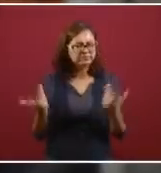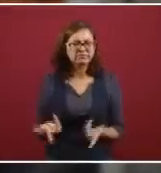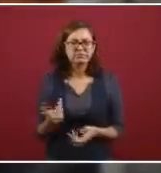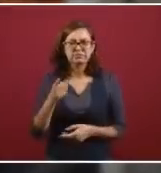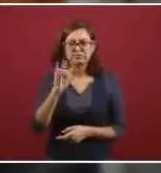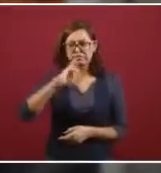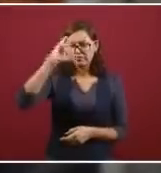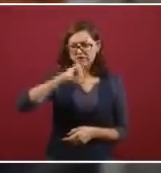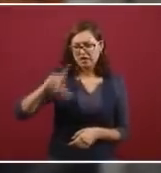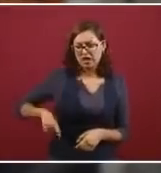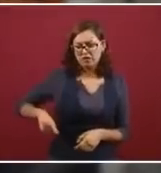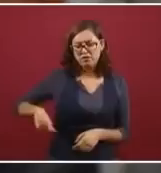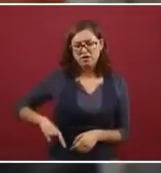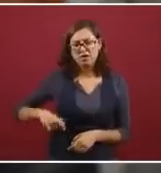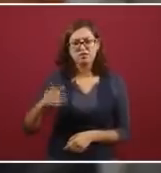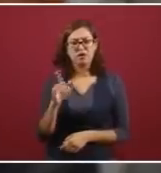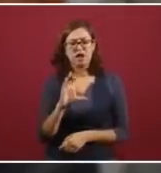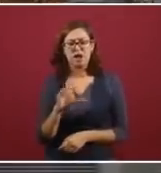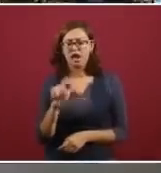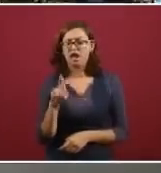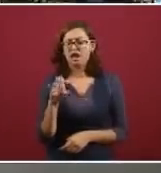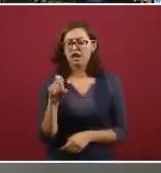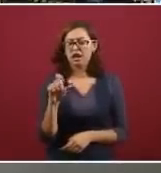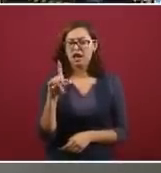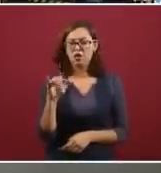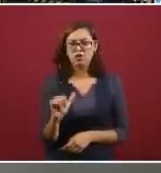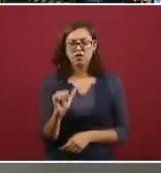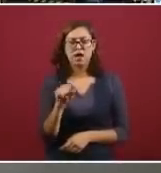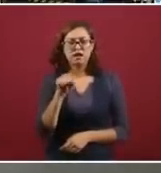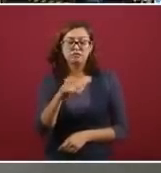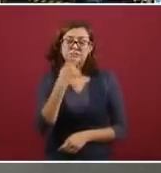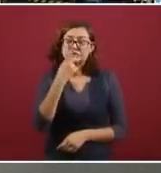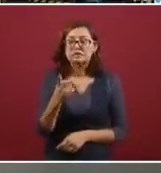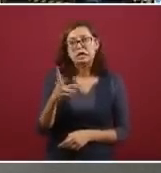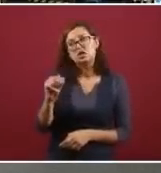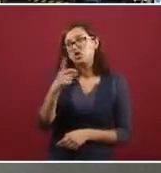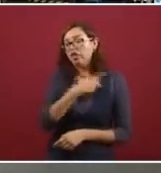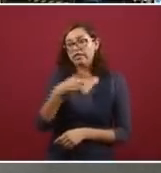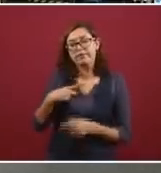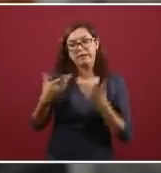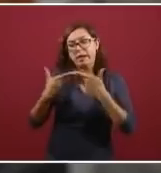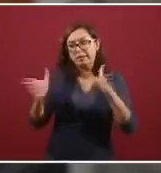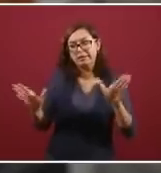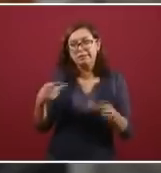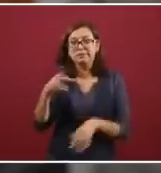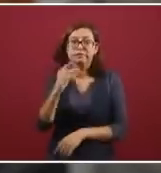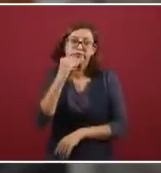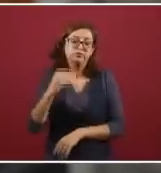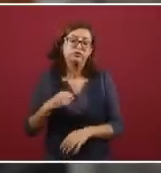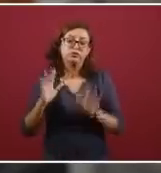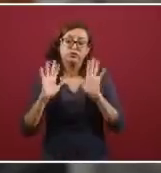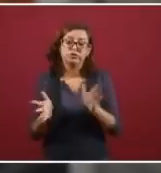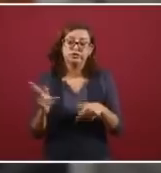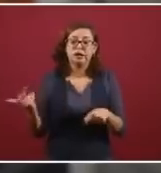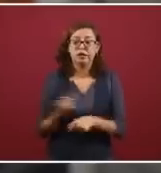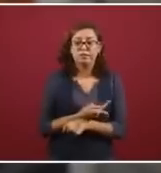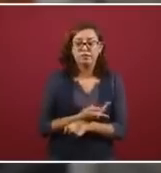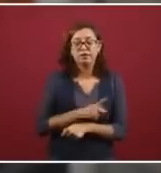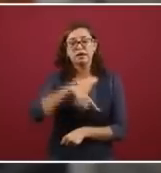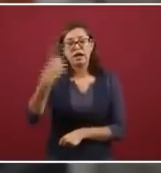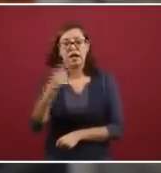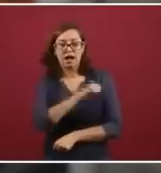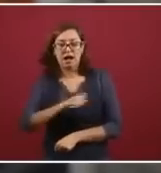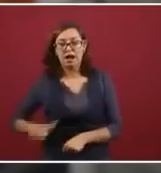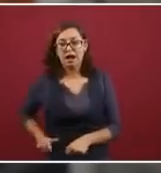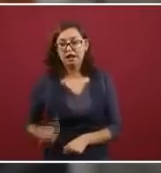de gobierno, Claudia Sheinbaum, ya dijo que ese casino no debía haber abierto, pero ya está operando. Y el alcalde, Manuel Negrete, dijo